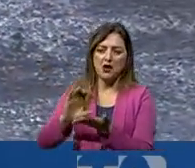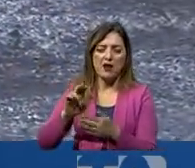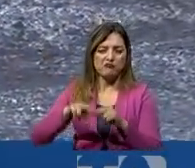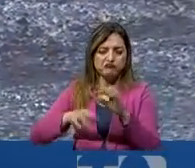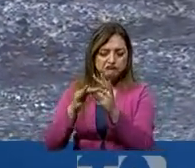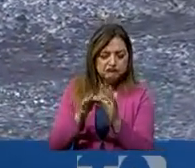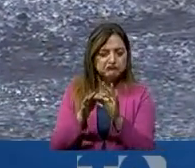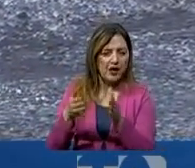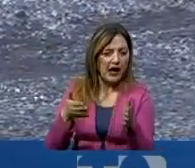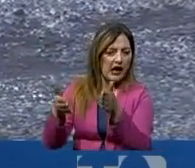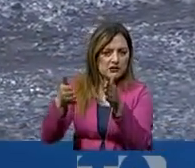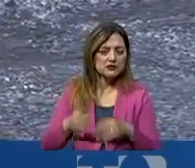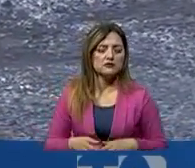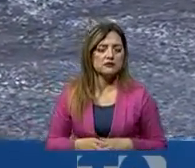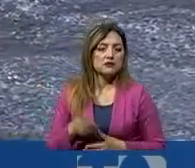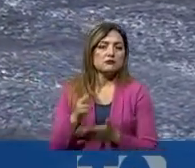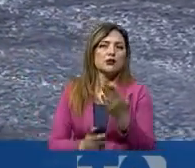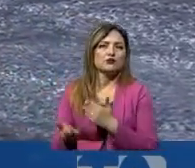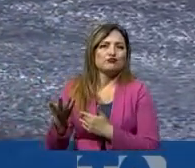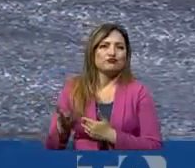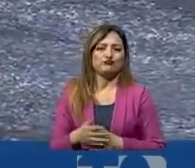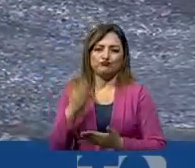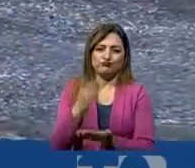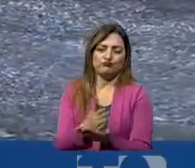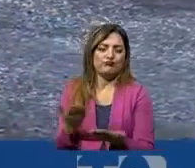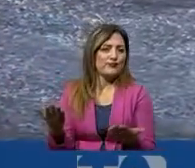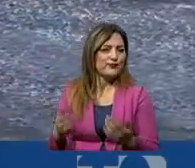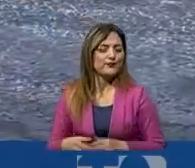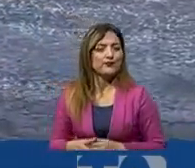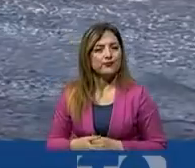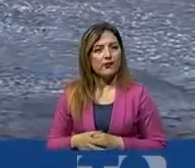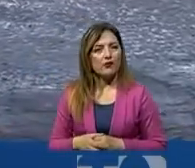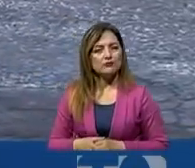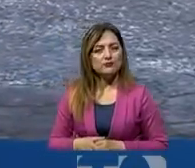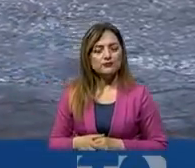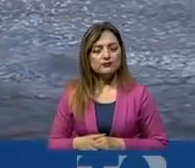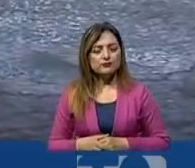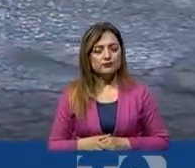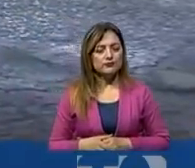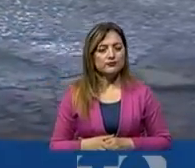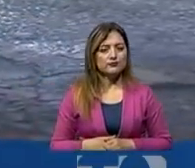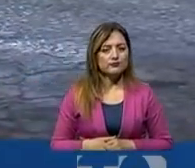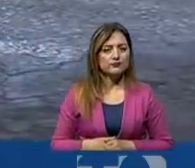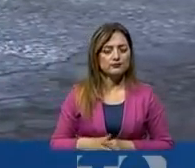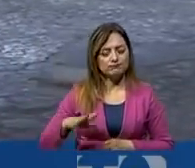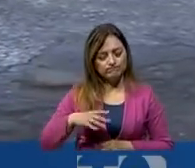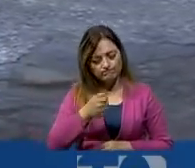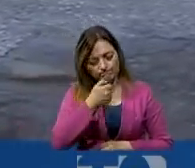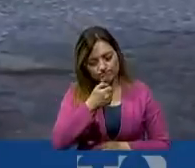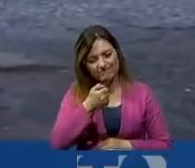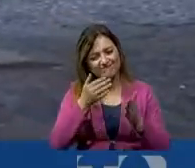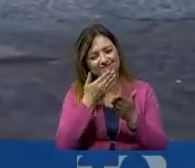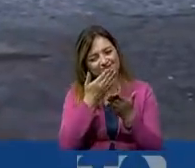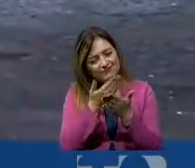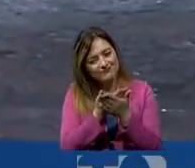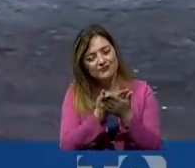precisamente para que la calle continúe, sin embargo, nunca se destinó este presupuesto. Señor periodista, muchísimas gracias, muy buenos